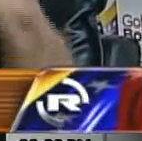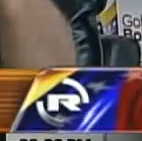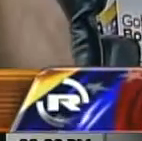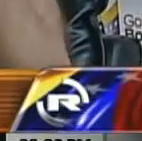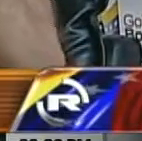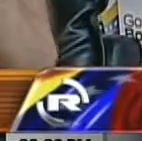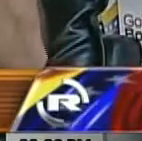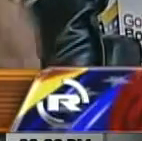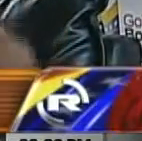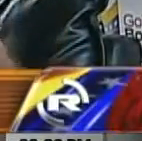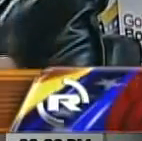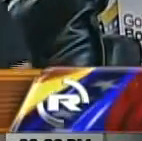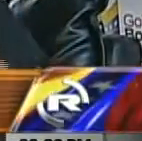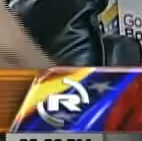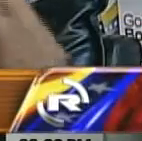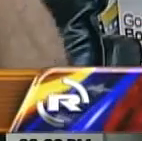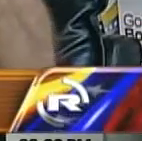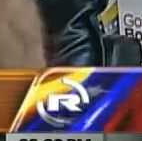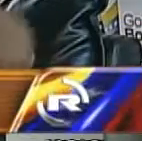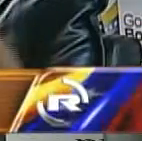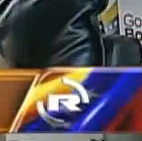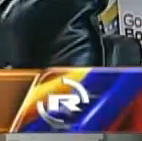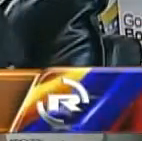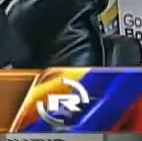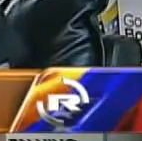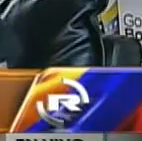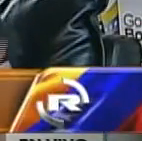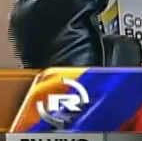Guaycaipuro, cuando nos trajo y nos reivindicó